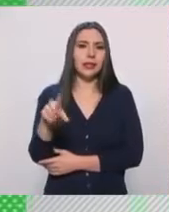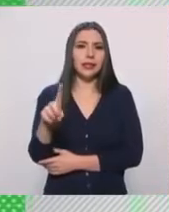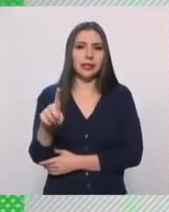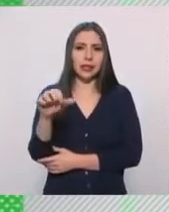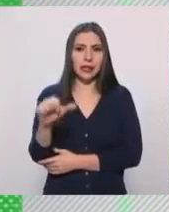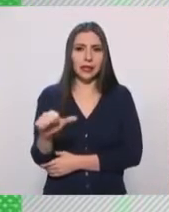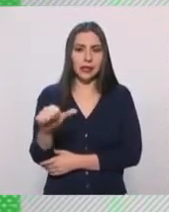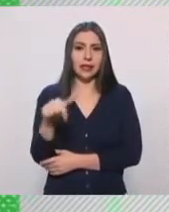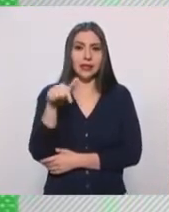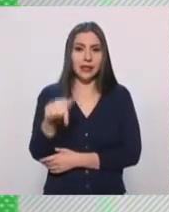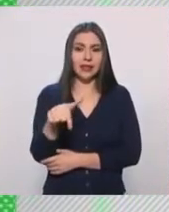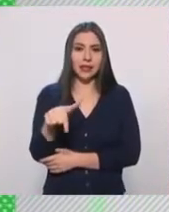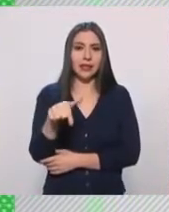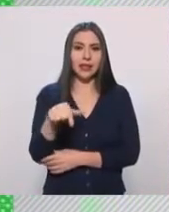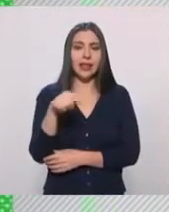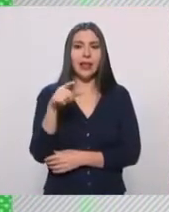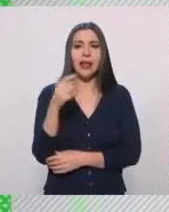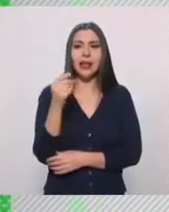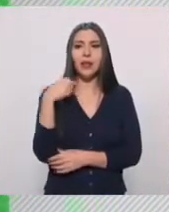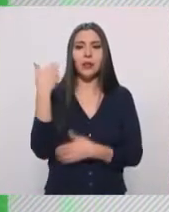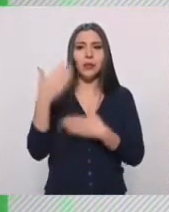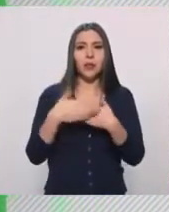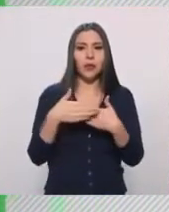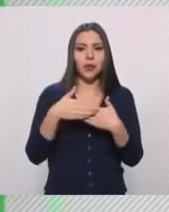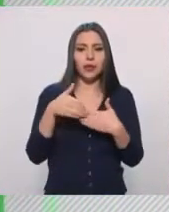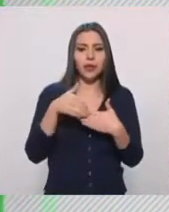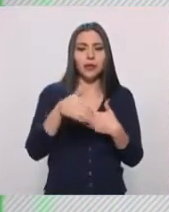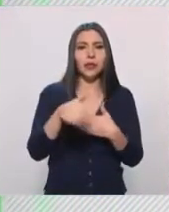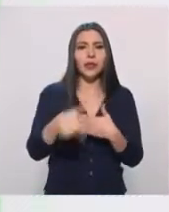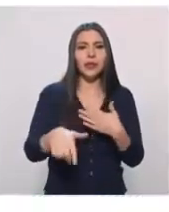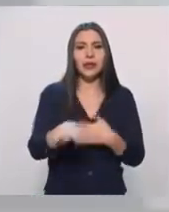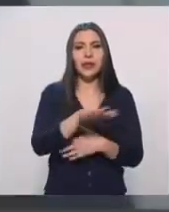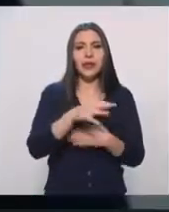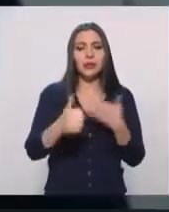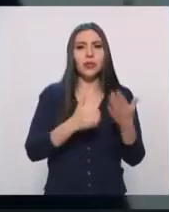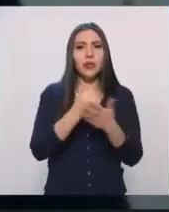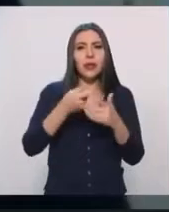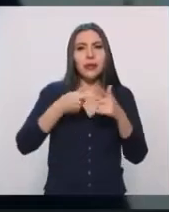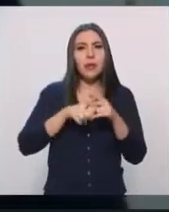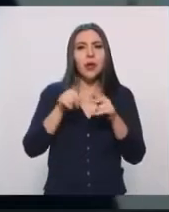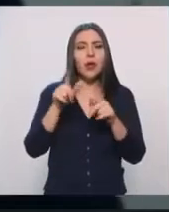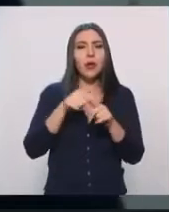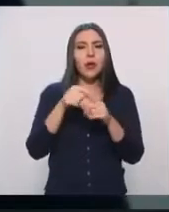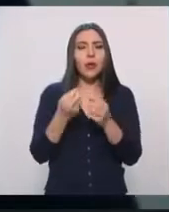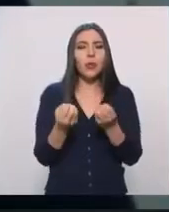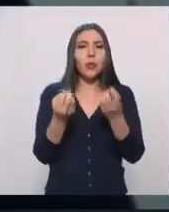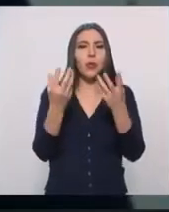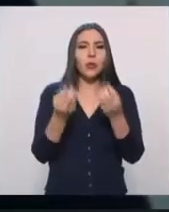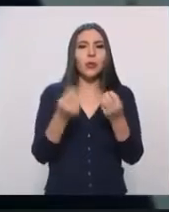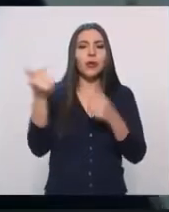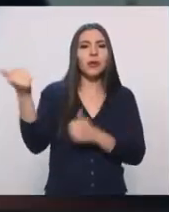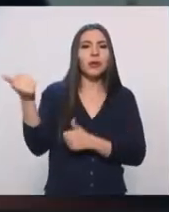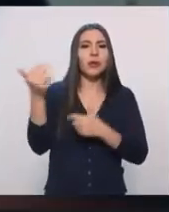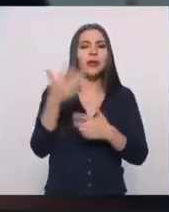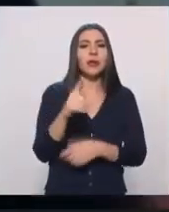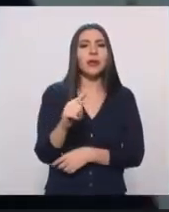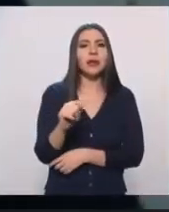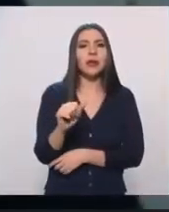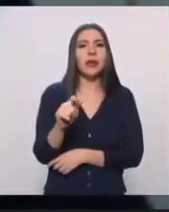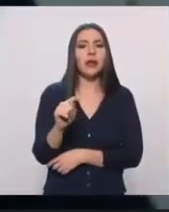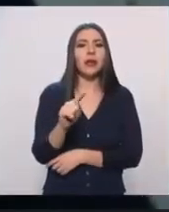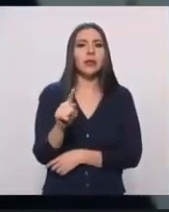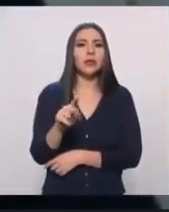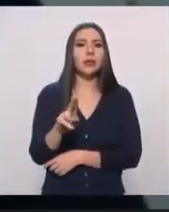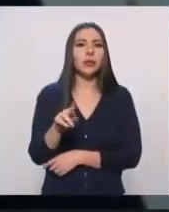ciudad y es una de las características que nos define. Pues las jacarandas las trajo Tatsuguro Matsumoto,